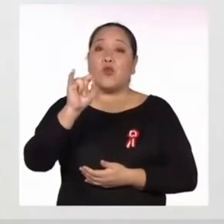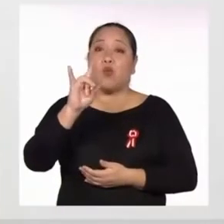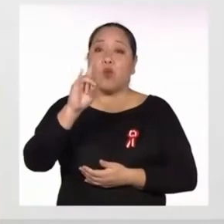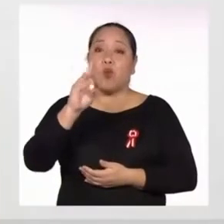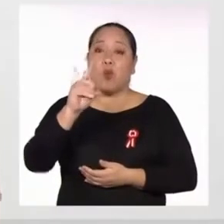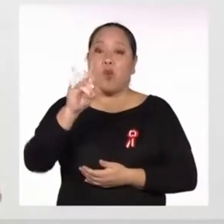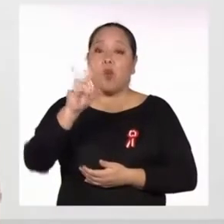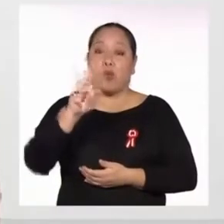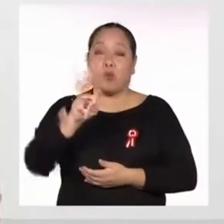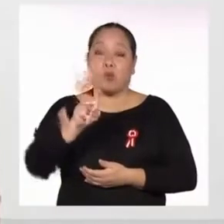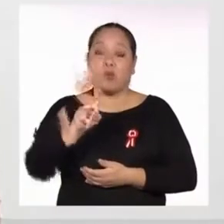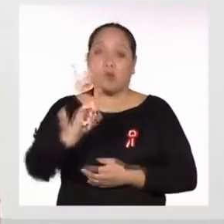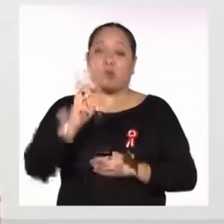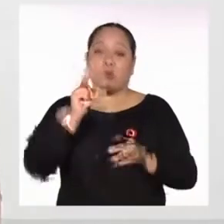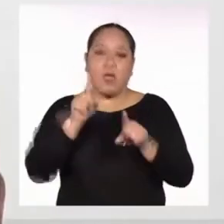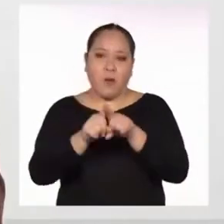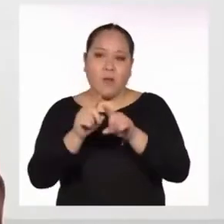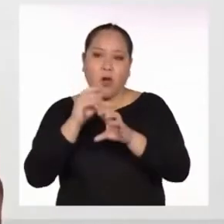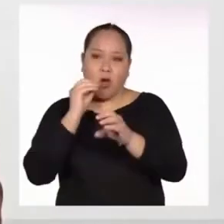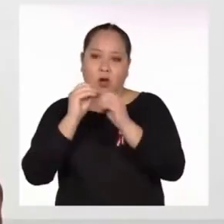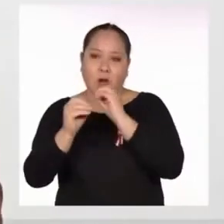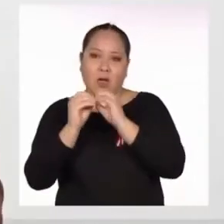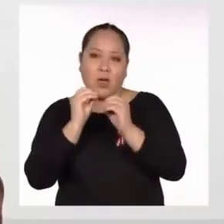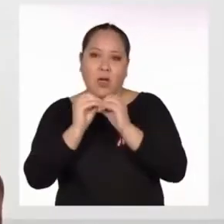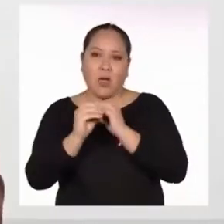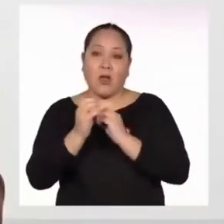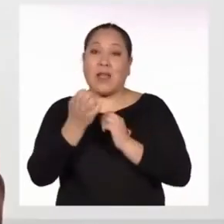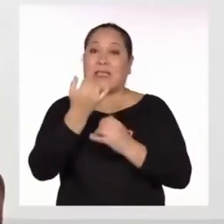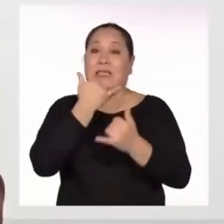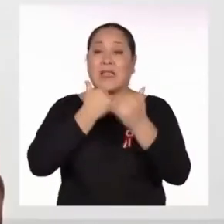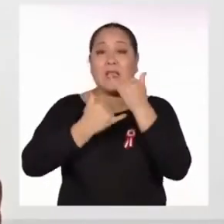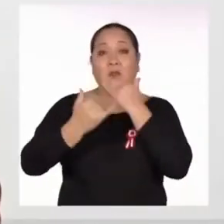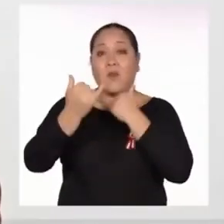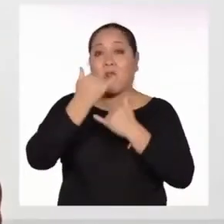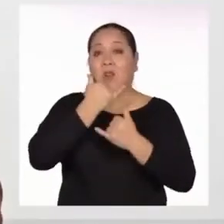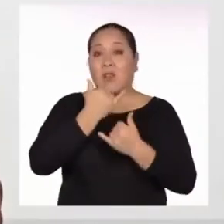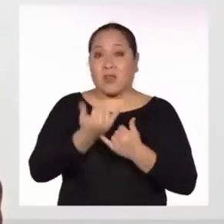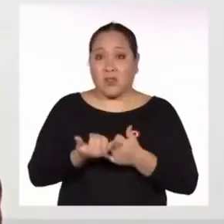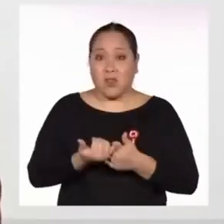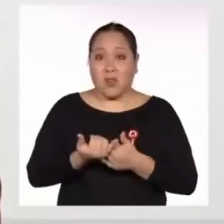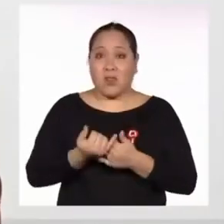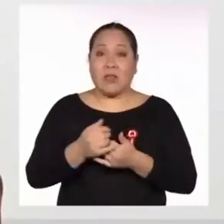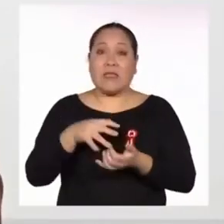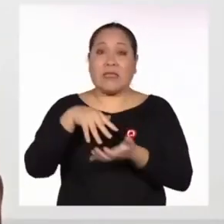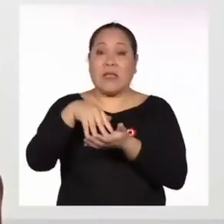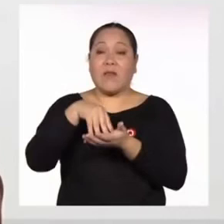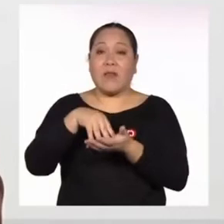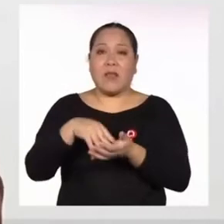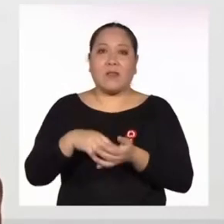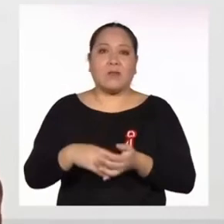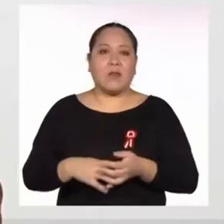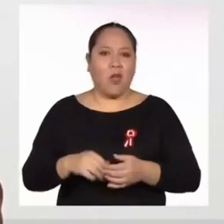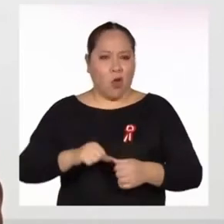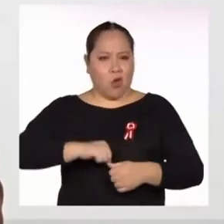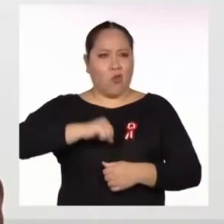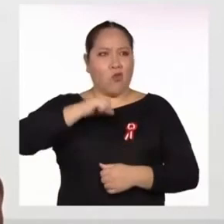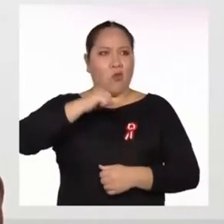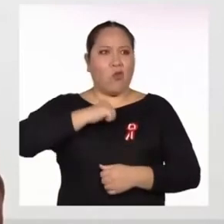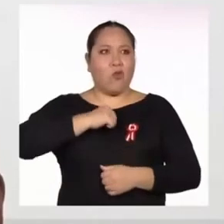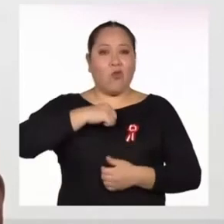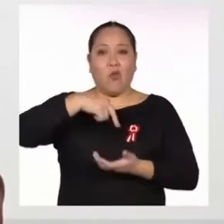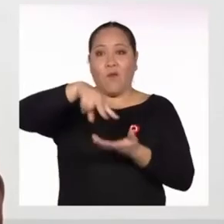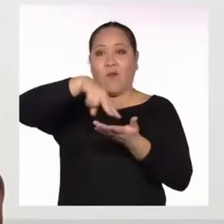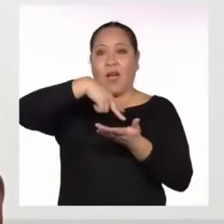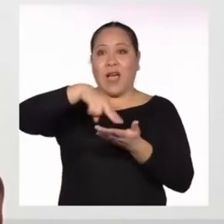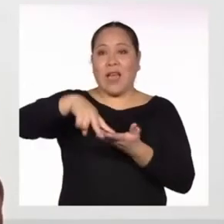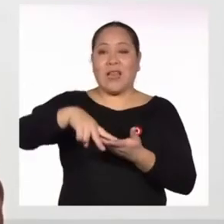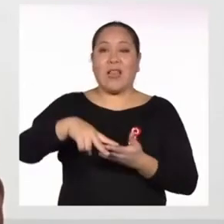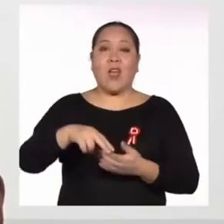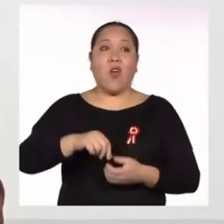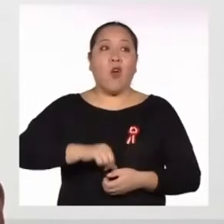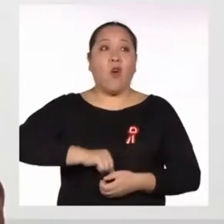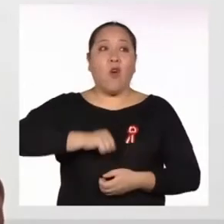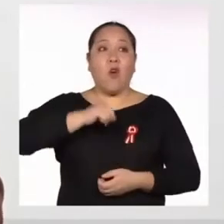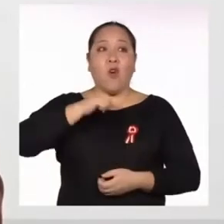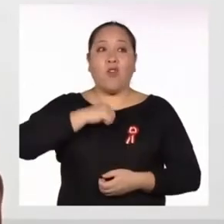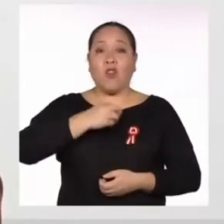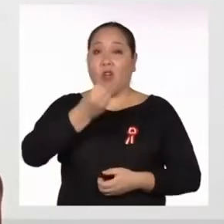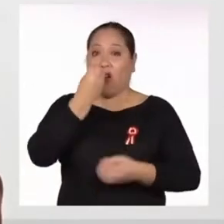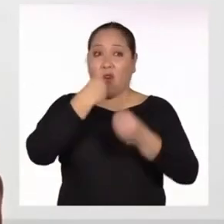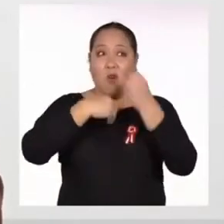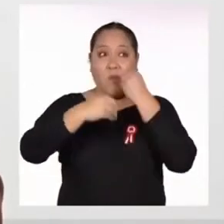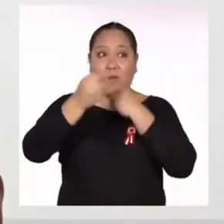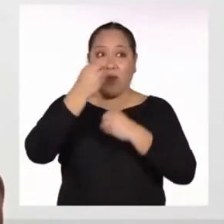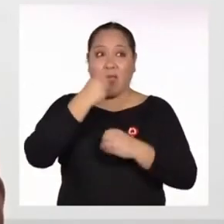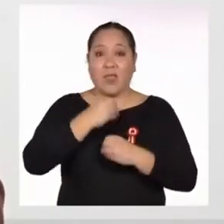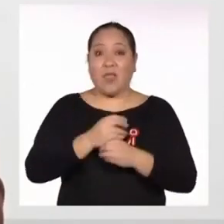debemos sentirnos orgullosos por nuestro folklore nuestra gastronomía por nuestras costumbres y nuestra